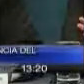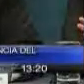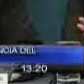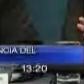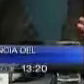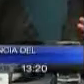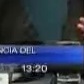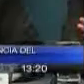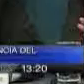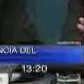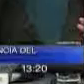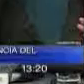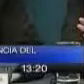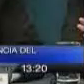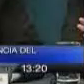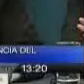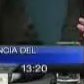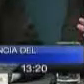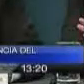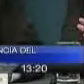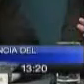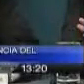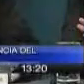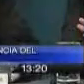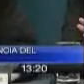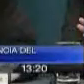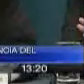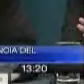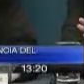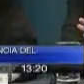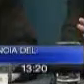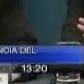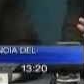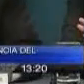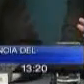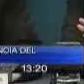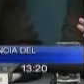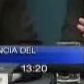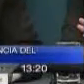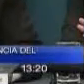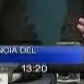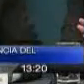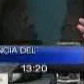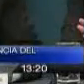fuimos a defender al Perú en este caso.